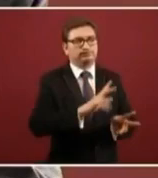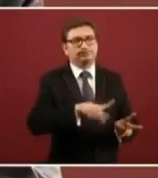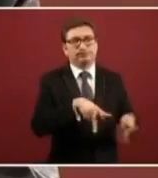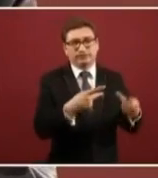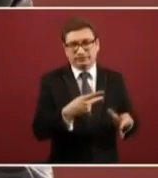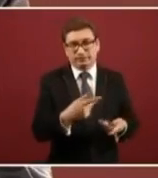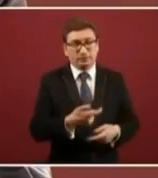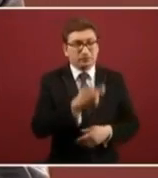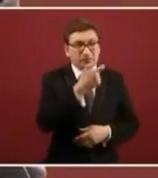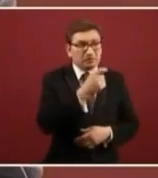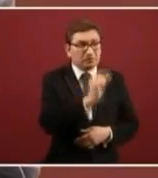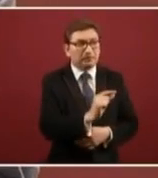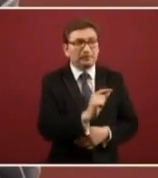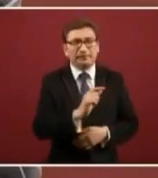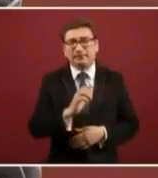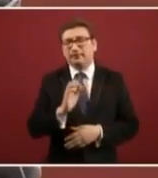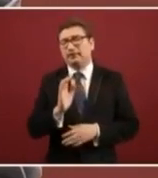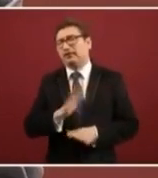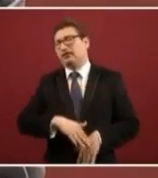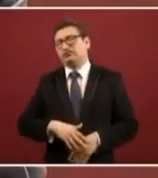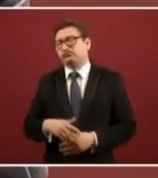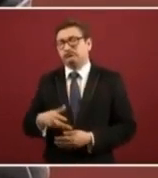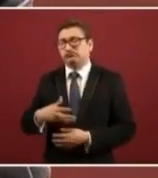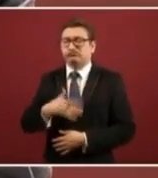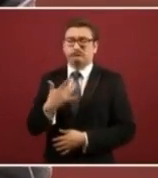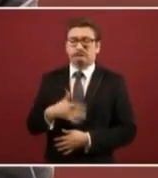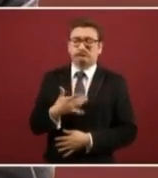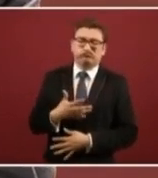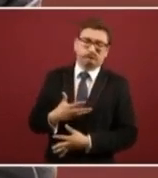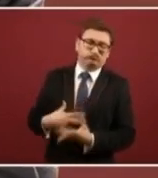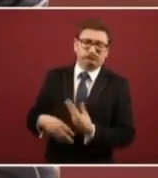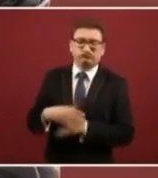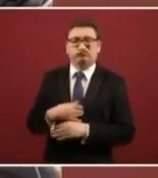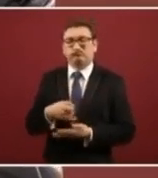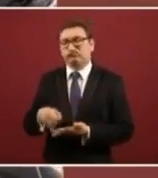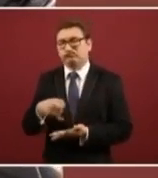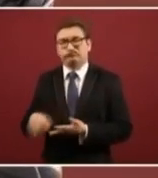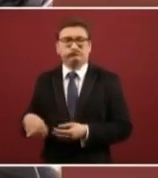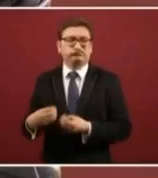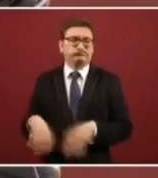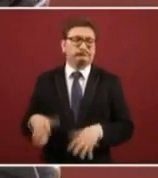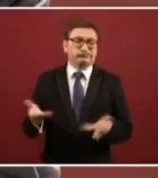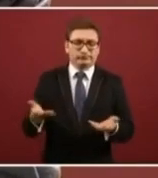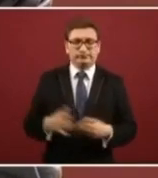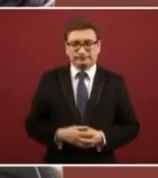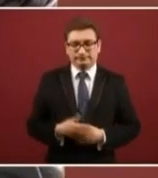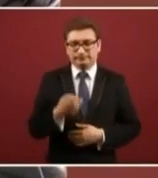precio, no hay estímulo. Entonces, así también,